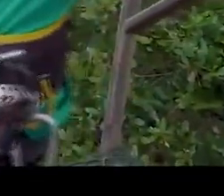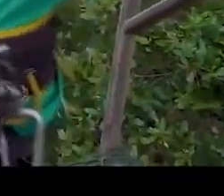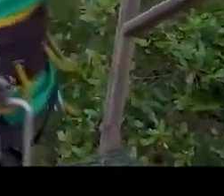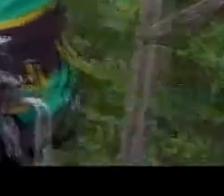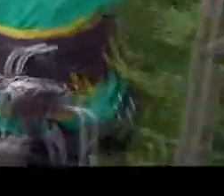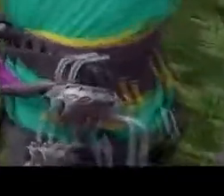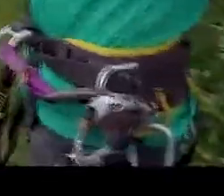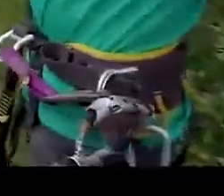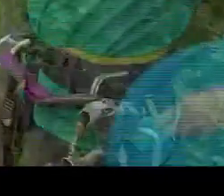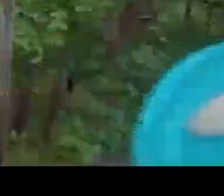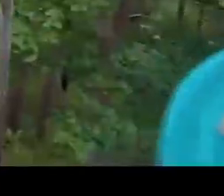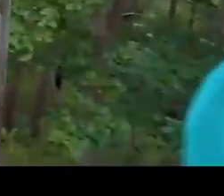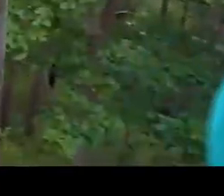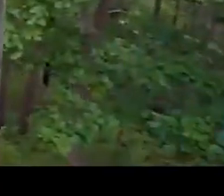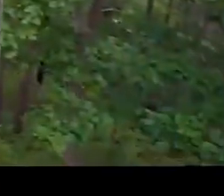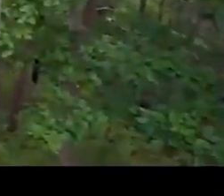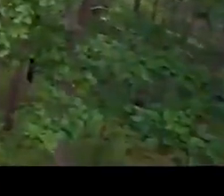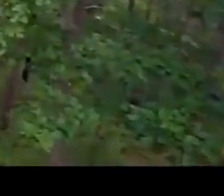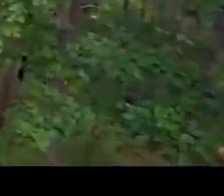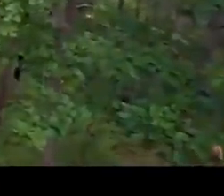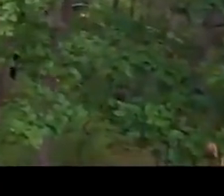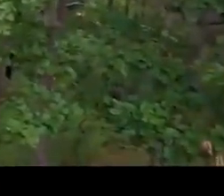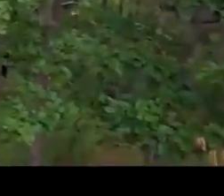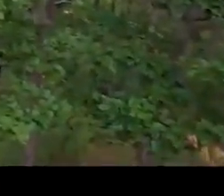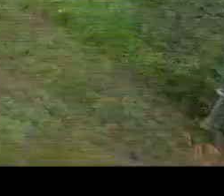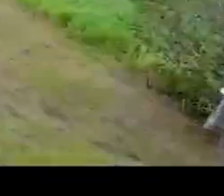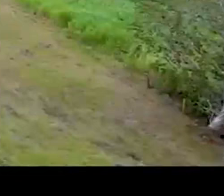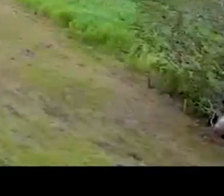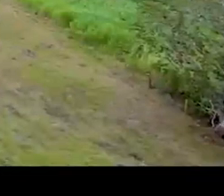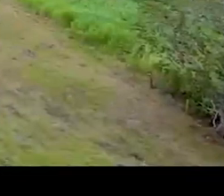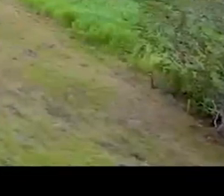media a 5 y media de la tarde.